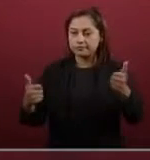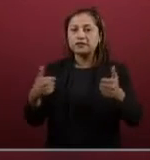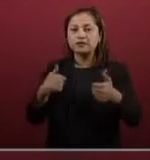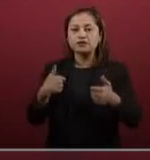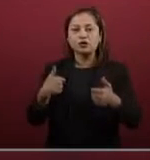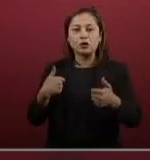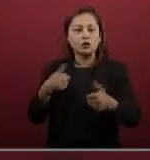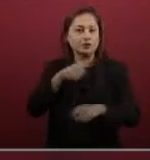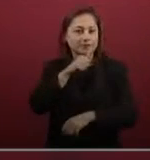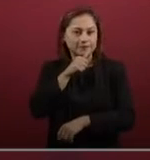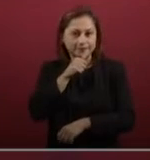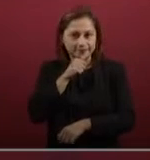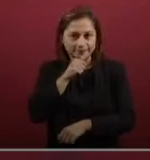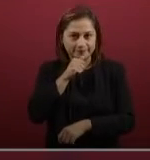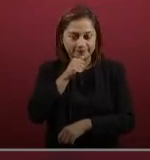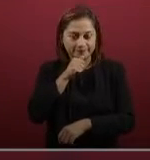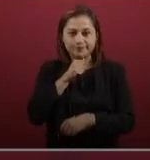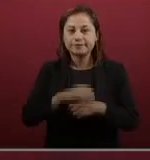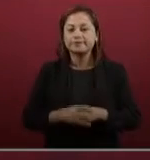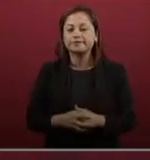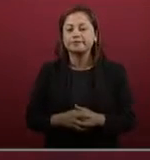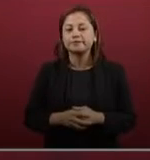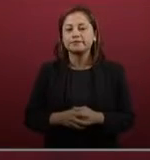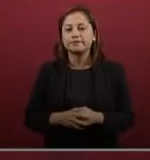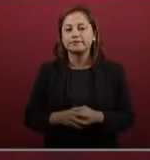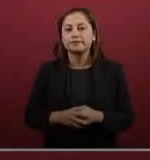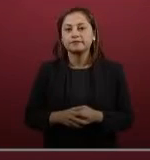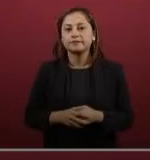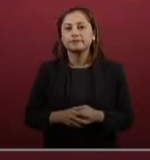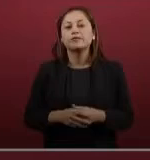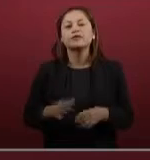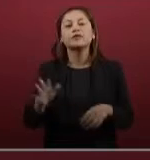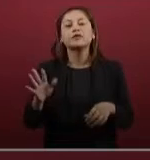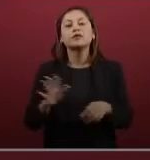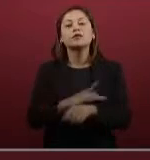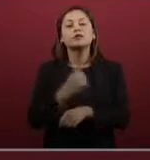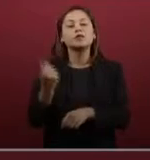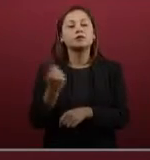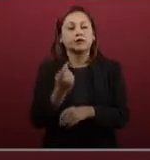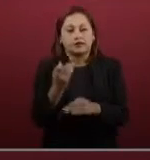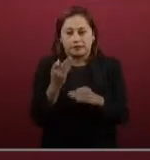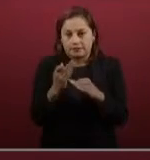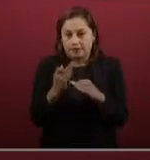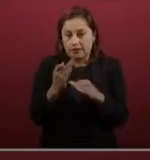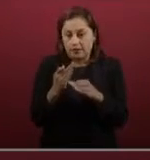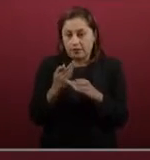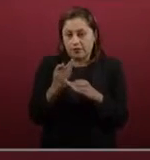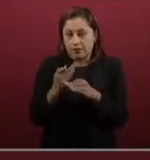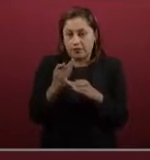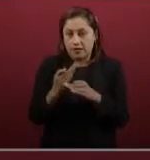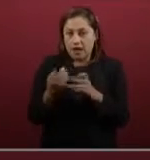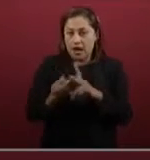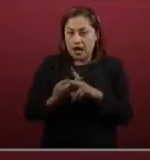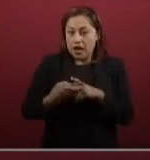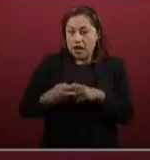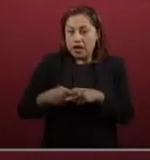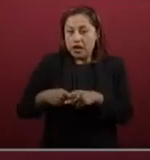ahora porque estamos arrancando, estamos sentando las